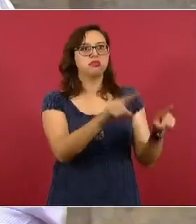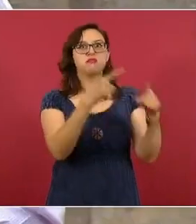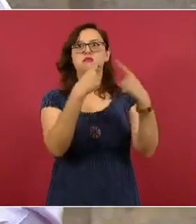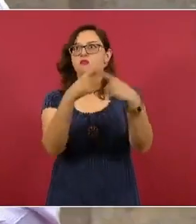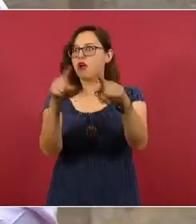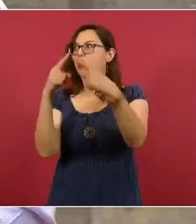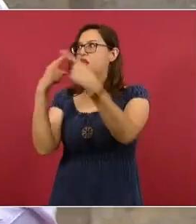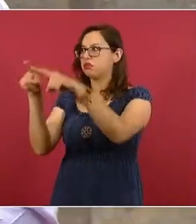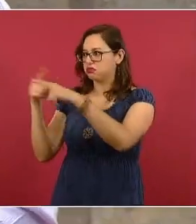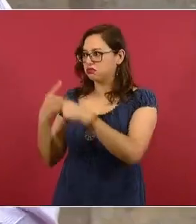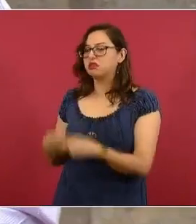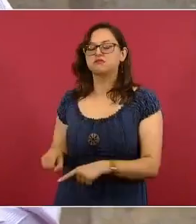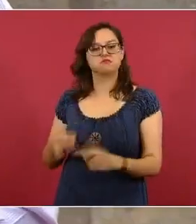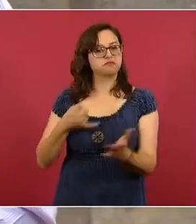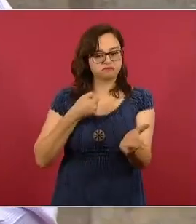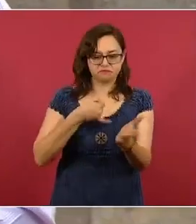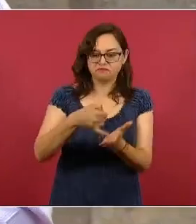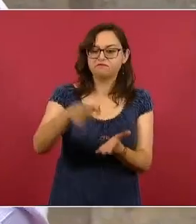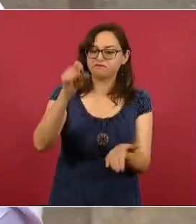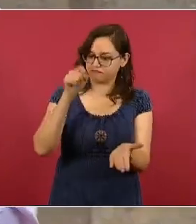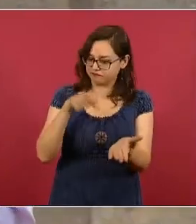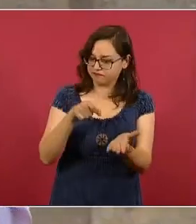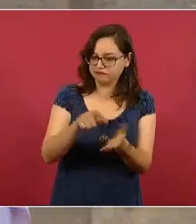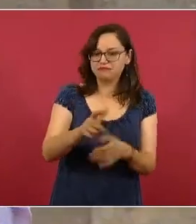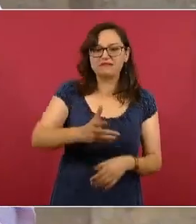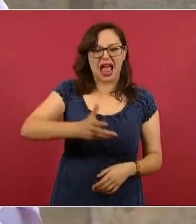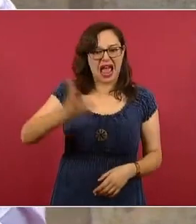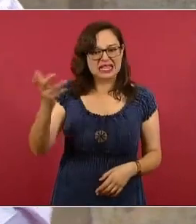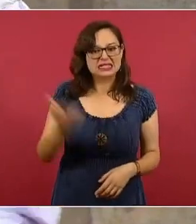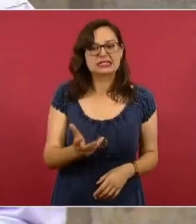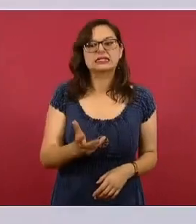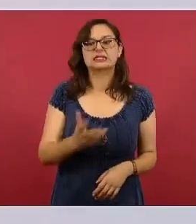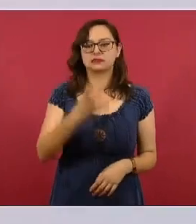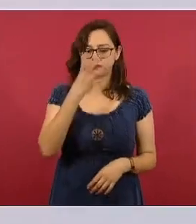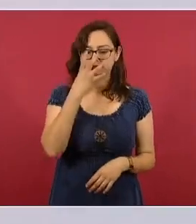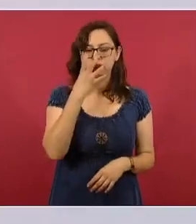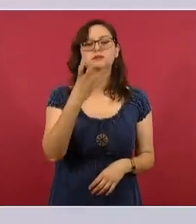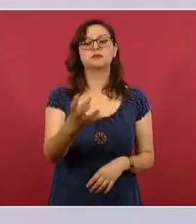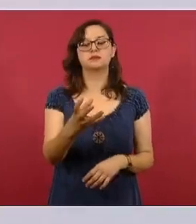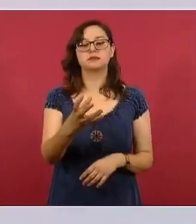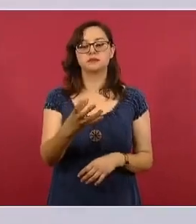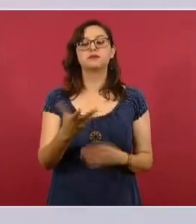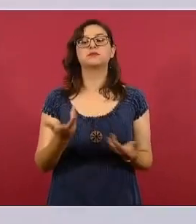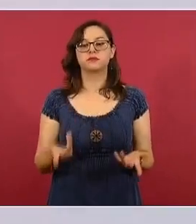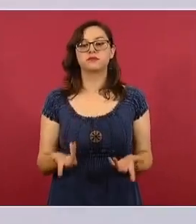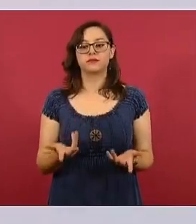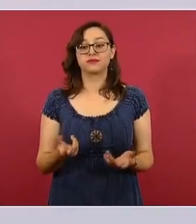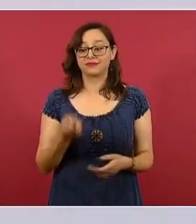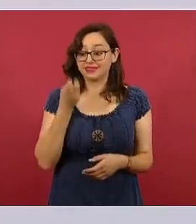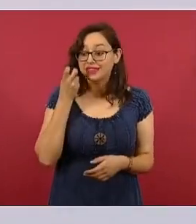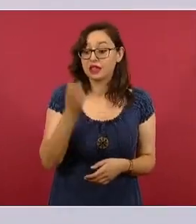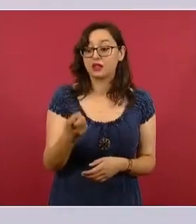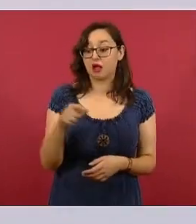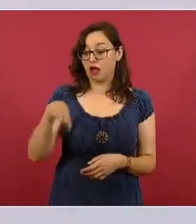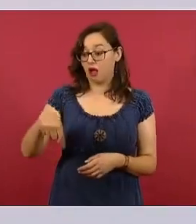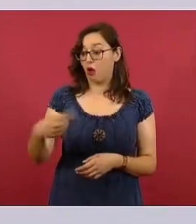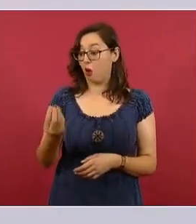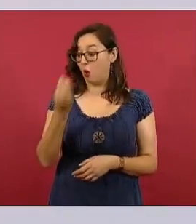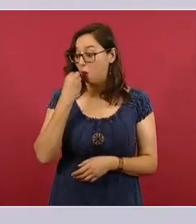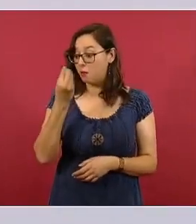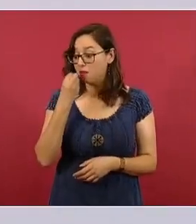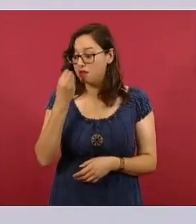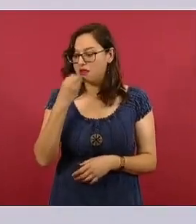esa región, hacerlo posible. Así es como vamos a responder a este